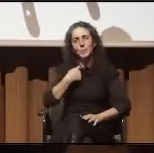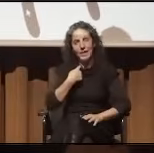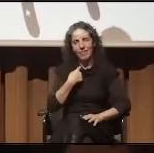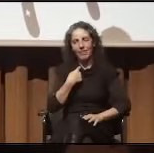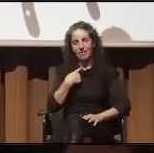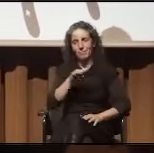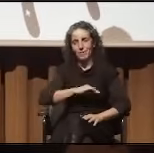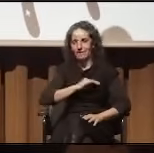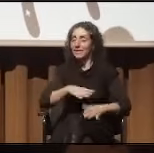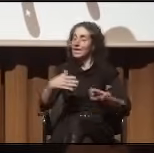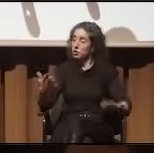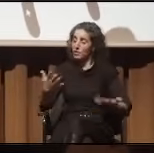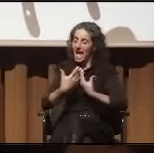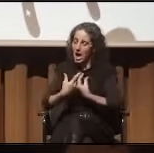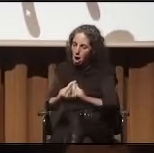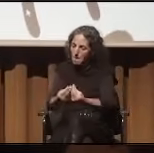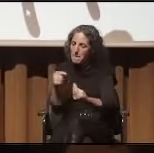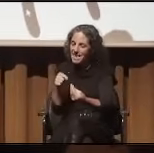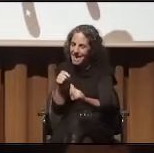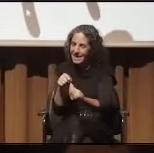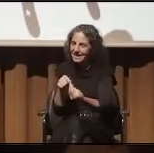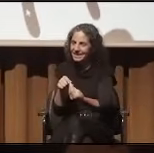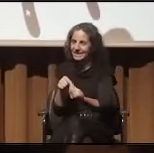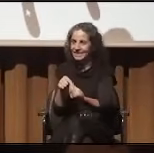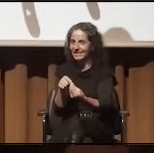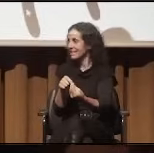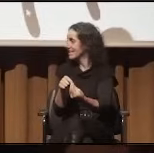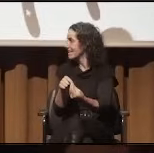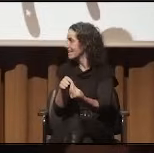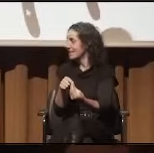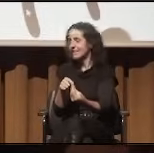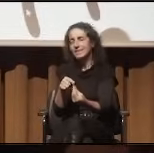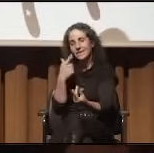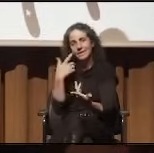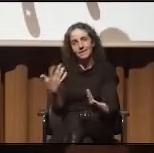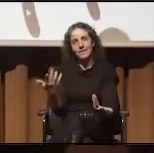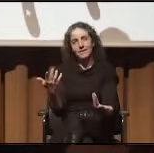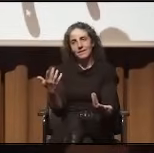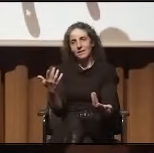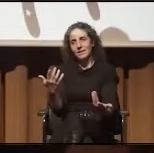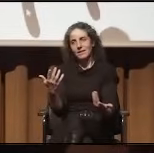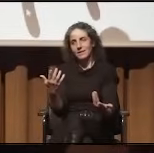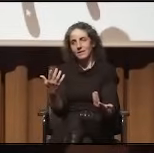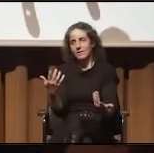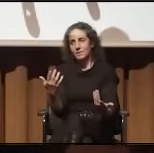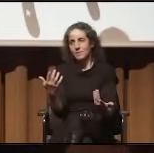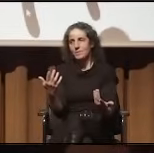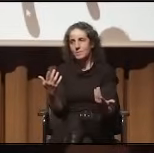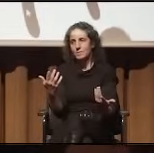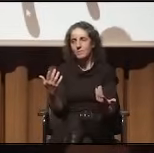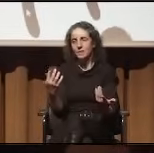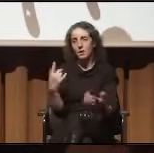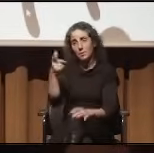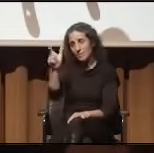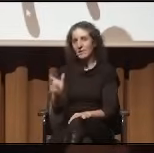sí, acompañar es una... A ver, y diré algo para cerrar un poco eso. Es un ser